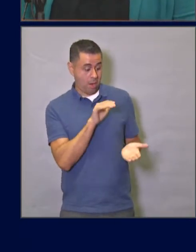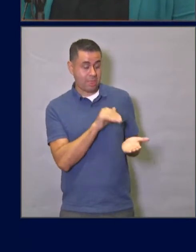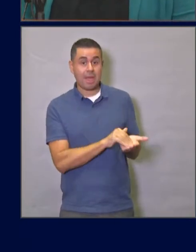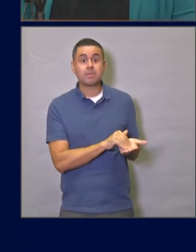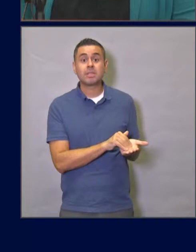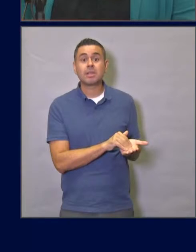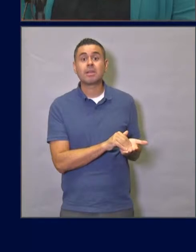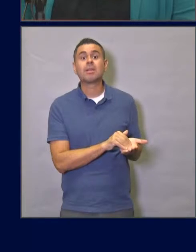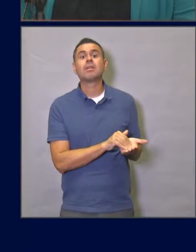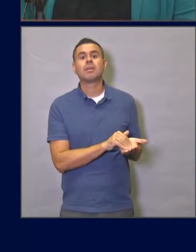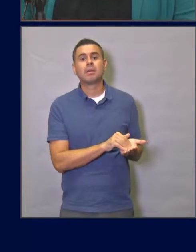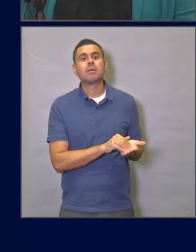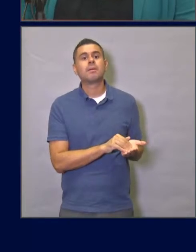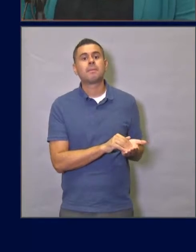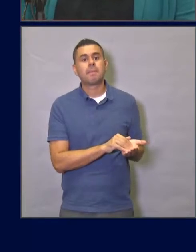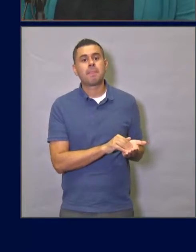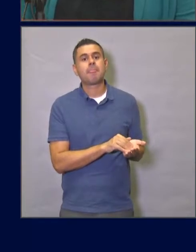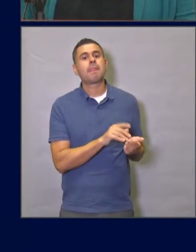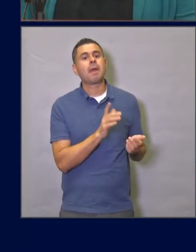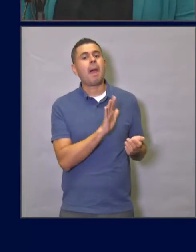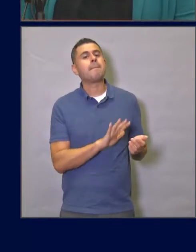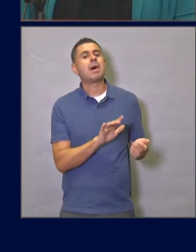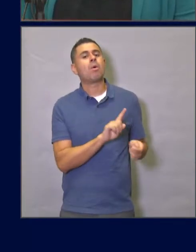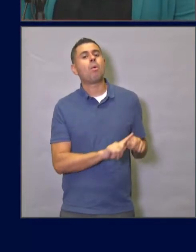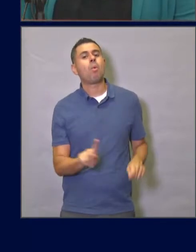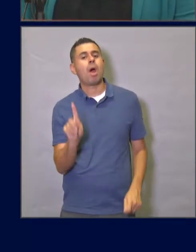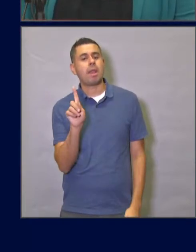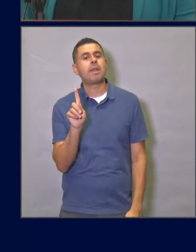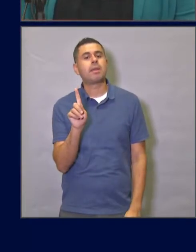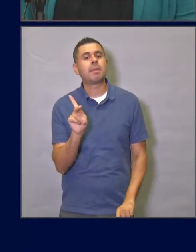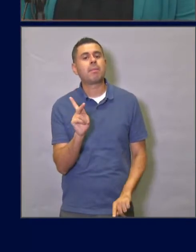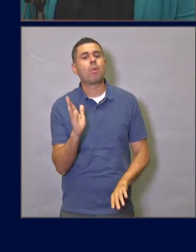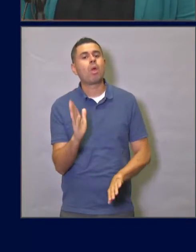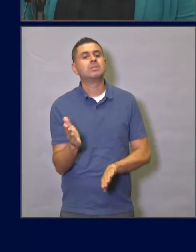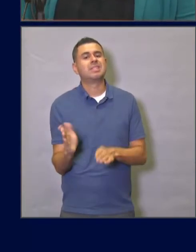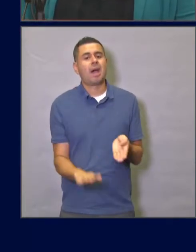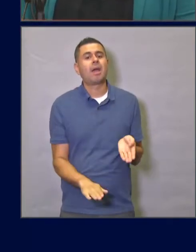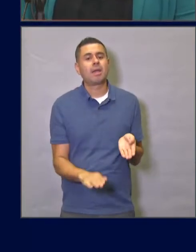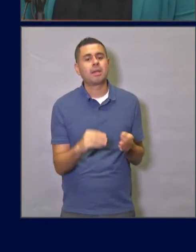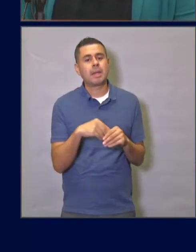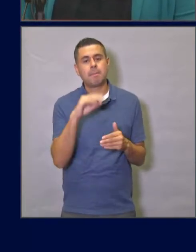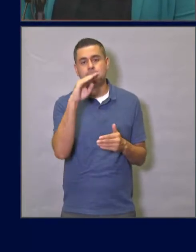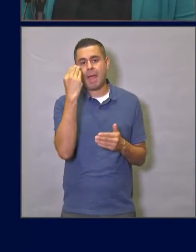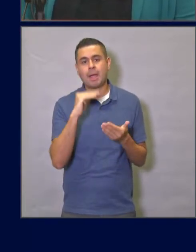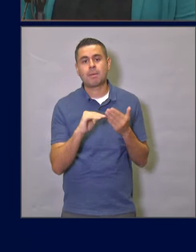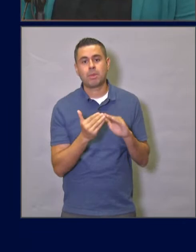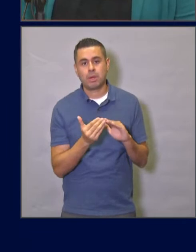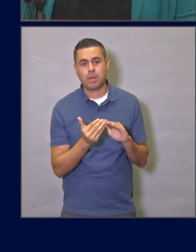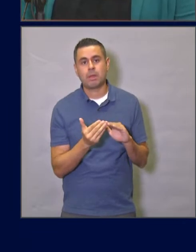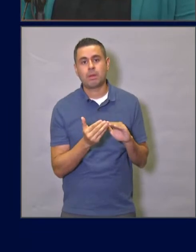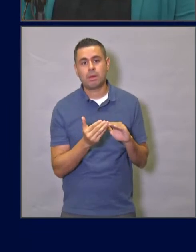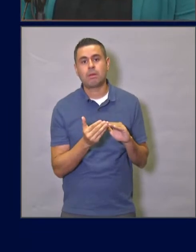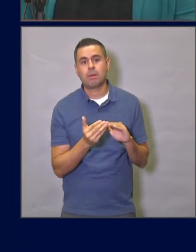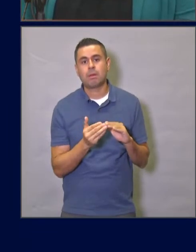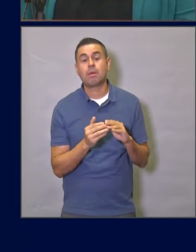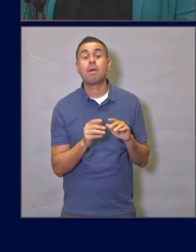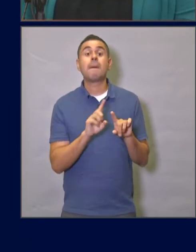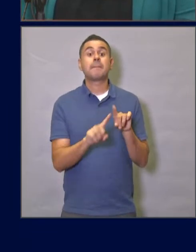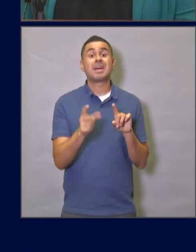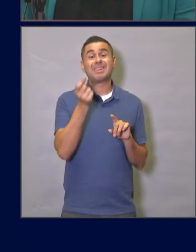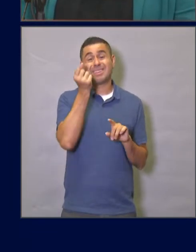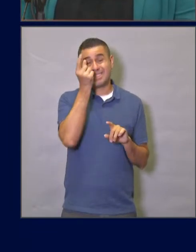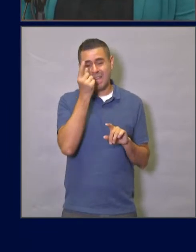reducido a alrededor de 1 por cada 100,000 personas. Sin embargo, cabe destacar el reciente aumento